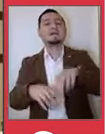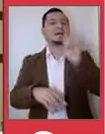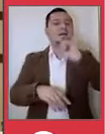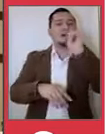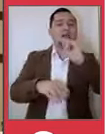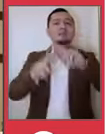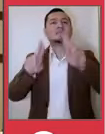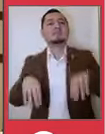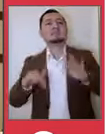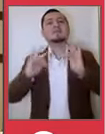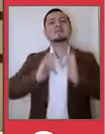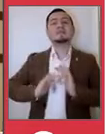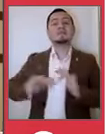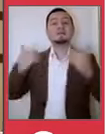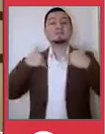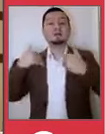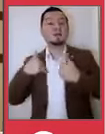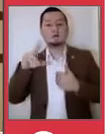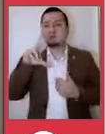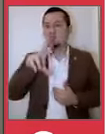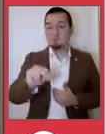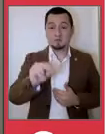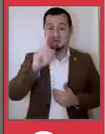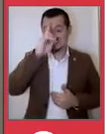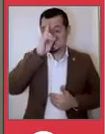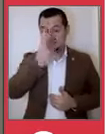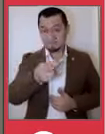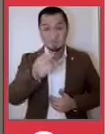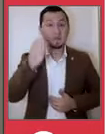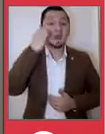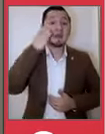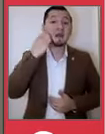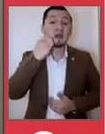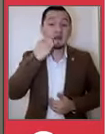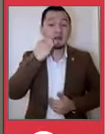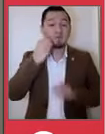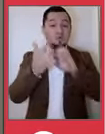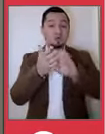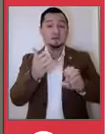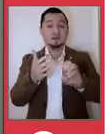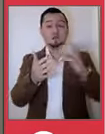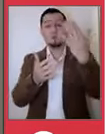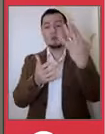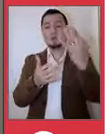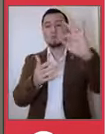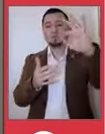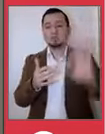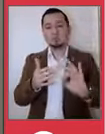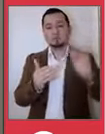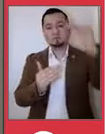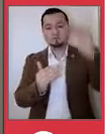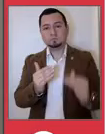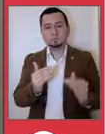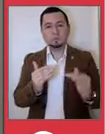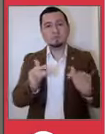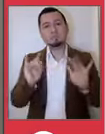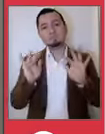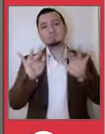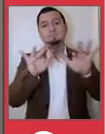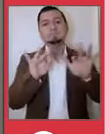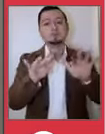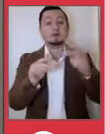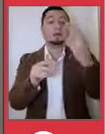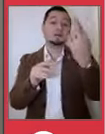plazas a pasear oa convivir el estacionamiento pasa de tener restricción del 50% una vez más estos 15 días al